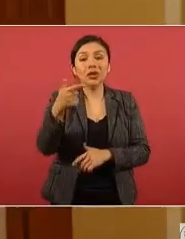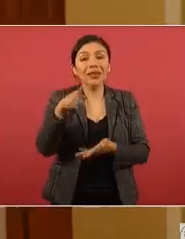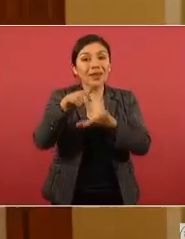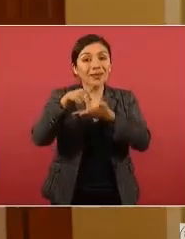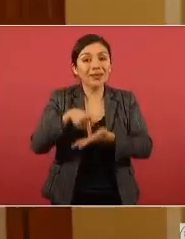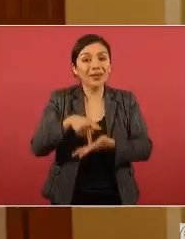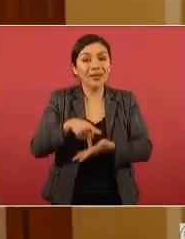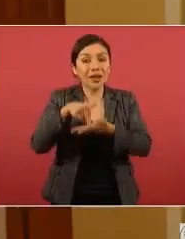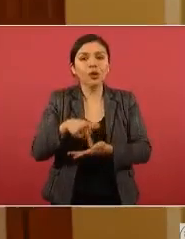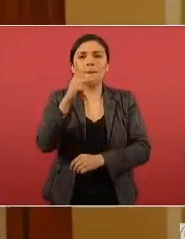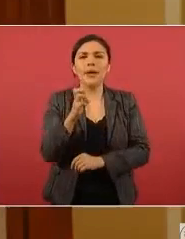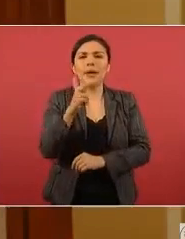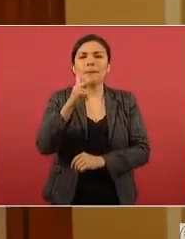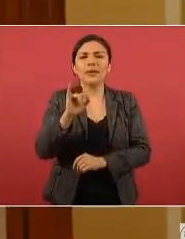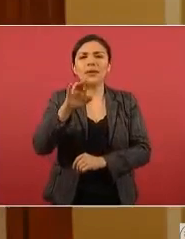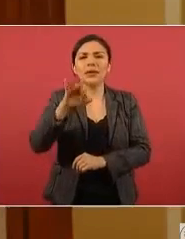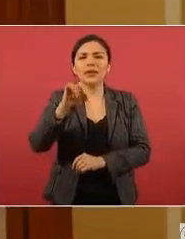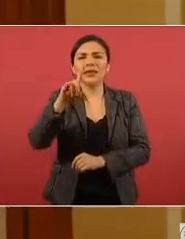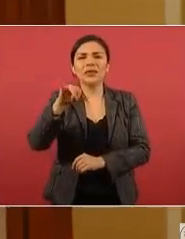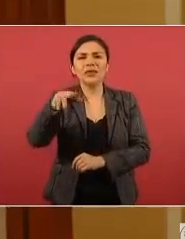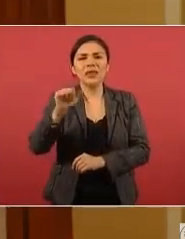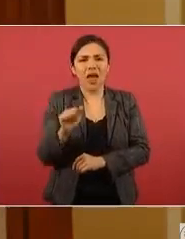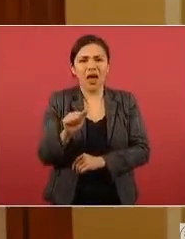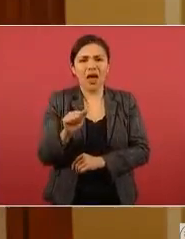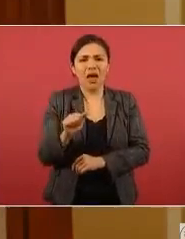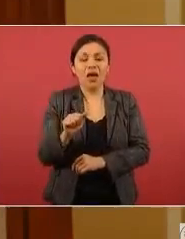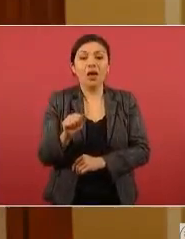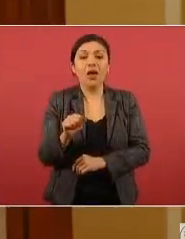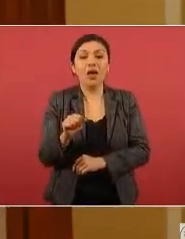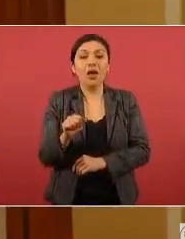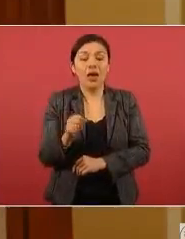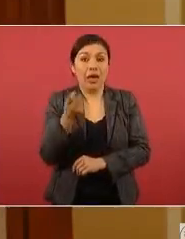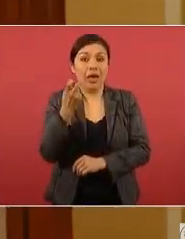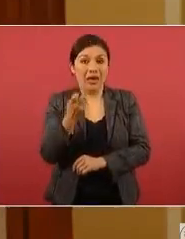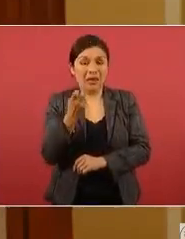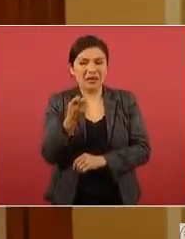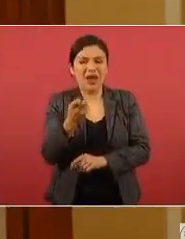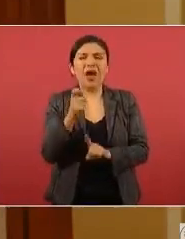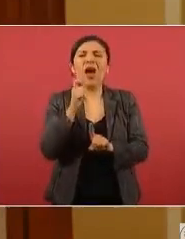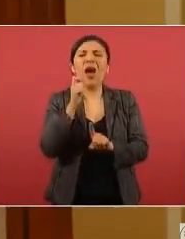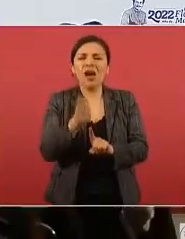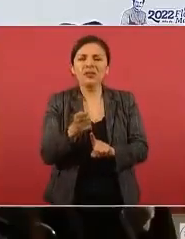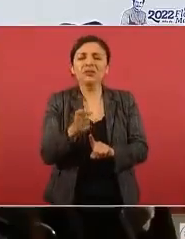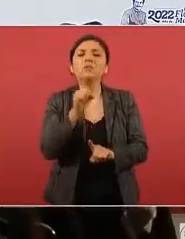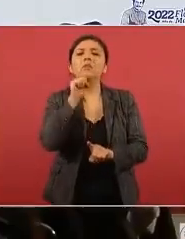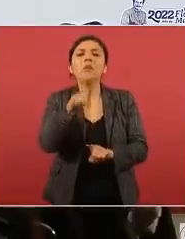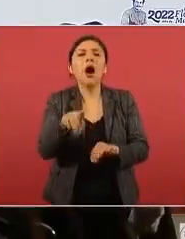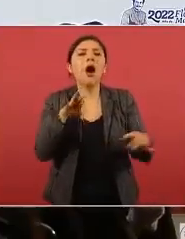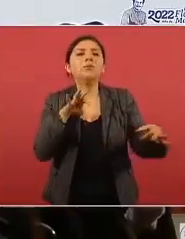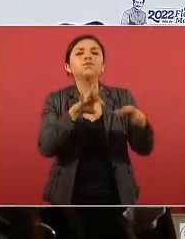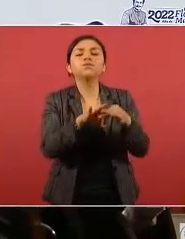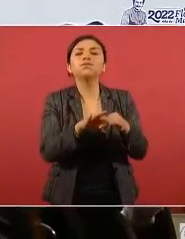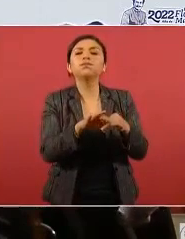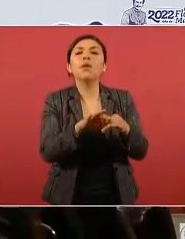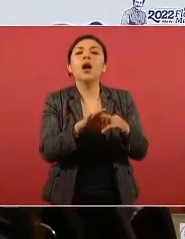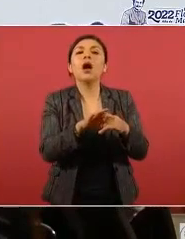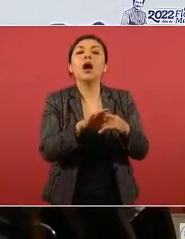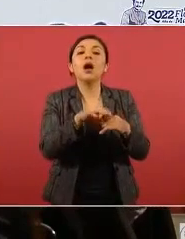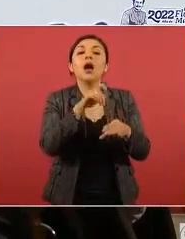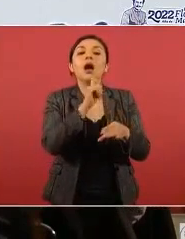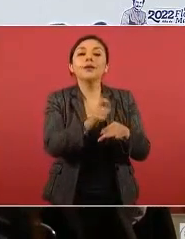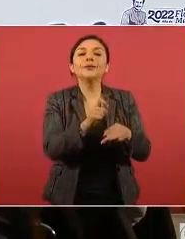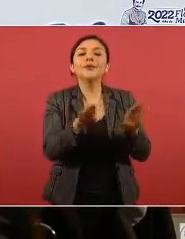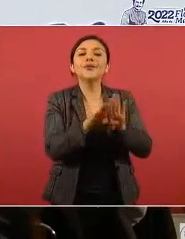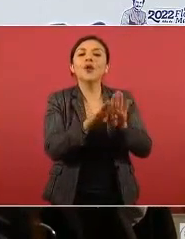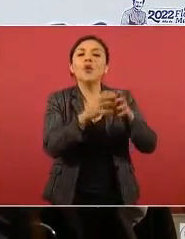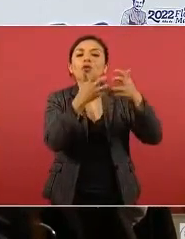de pep y divina este y el componente está vinculado a lo que es